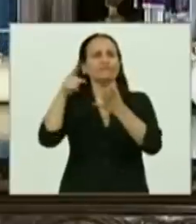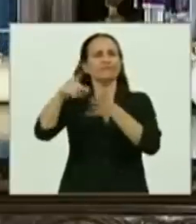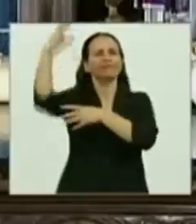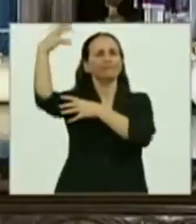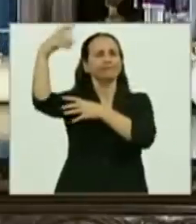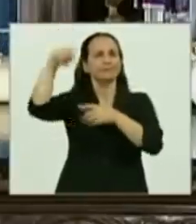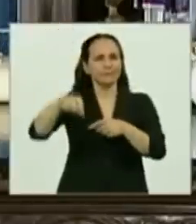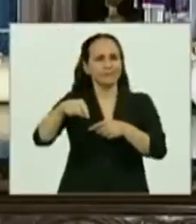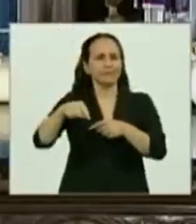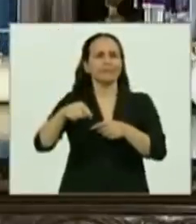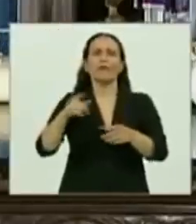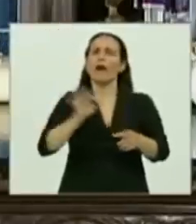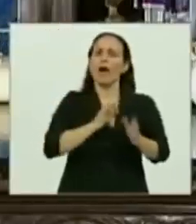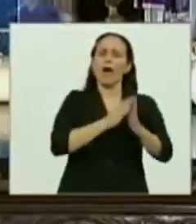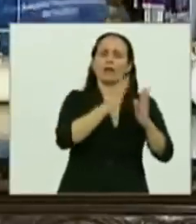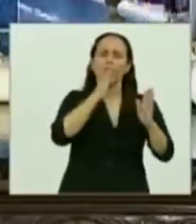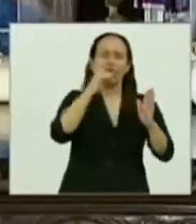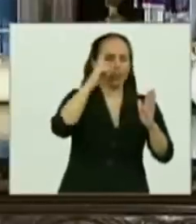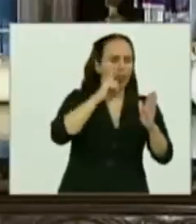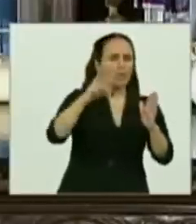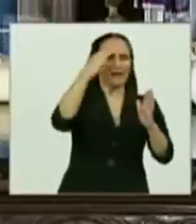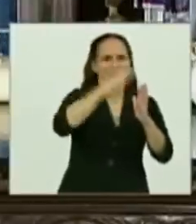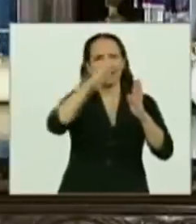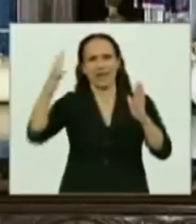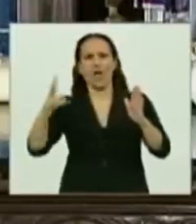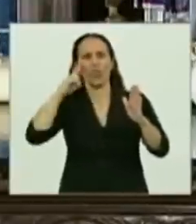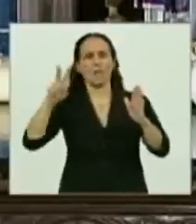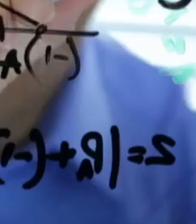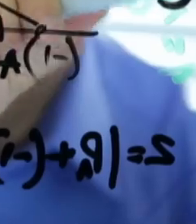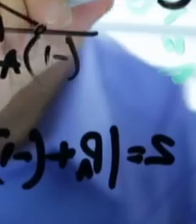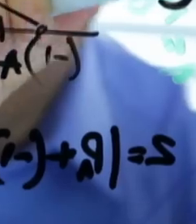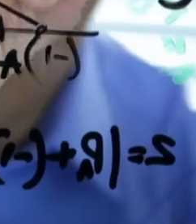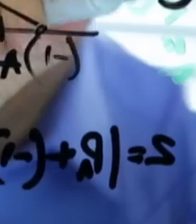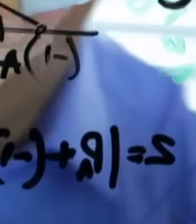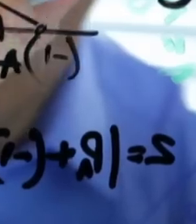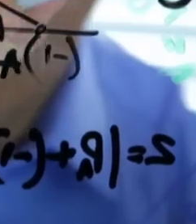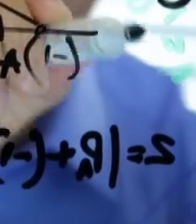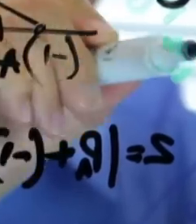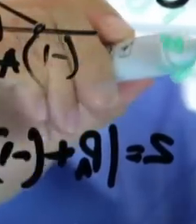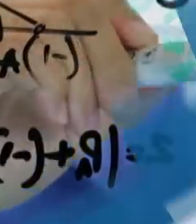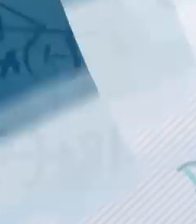Argentino entre el año 2015 y 2035.